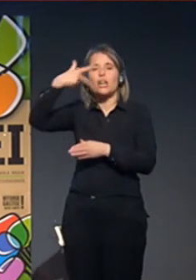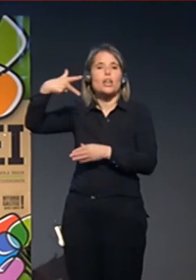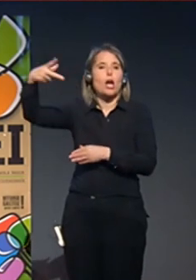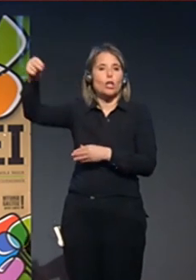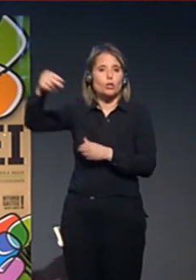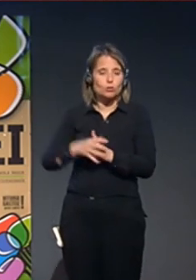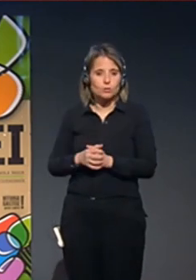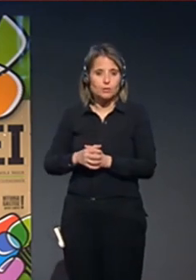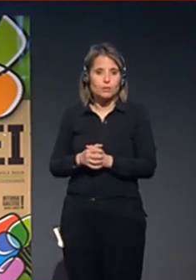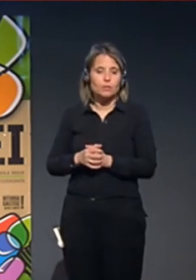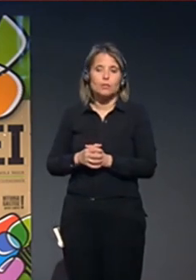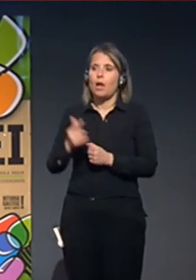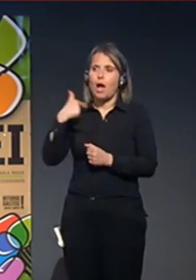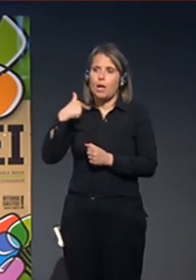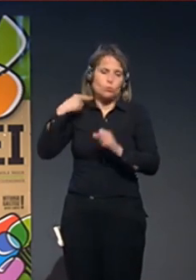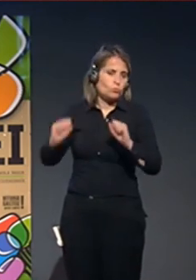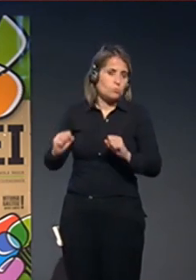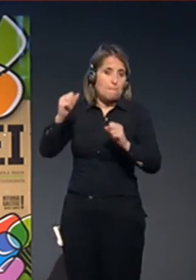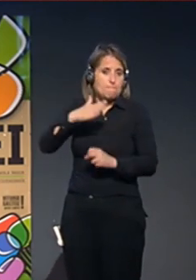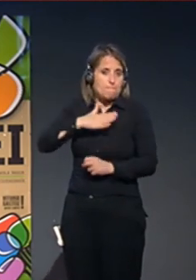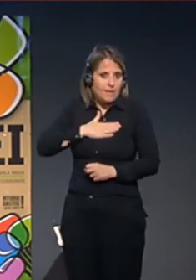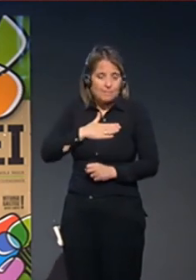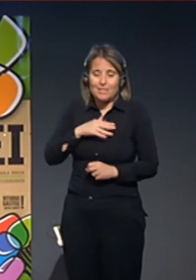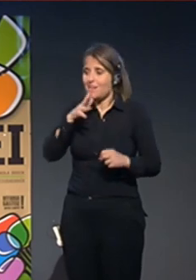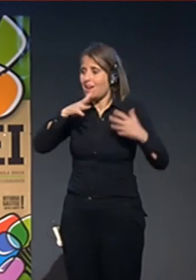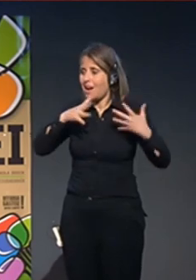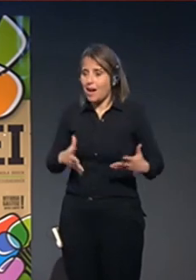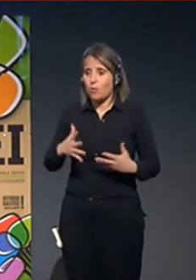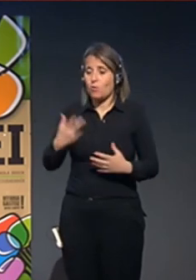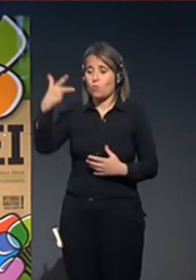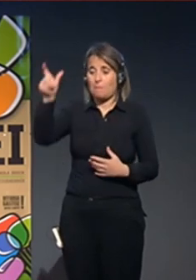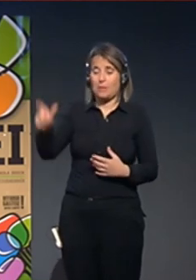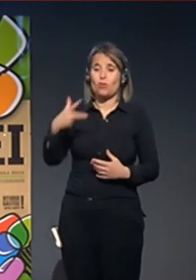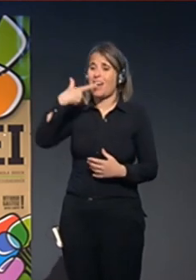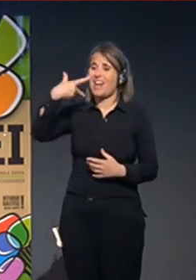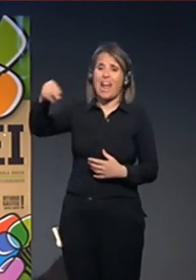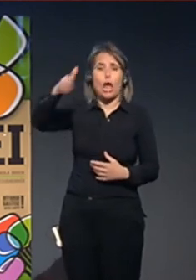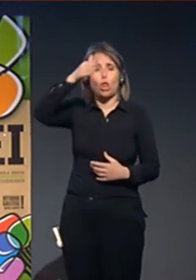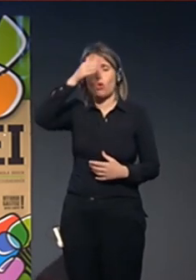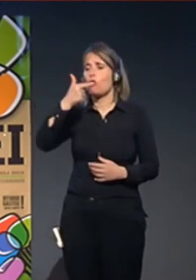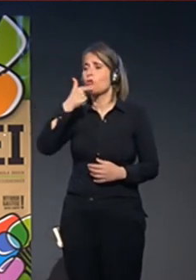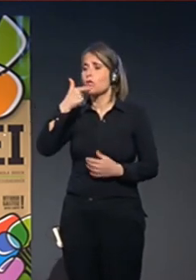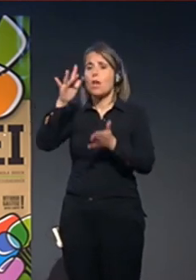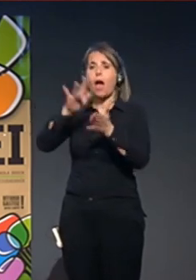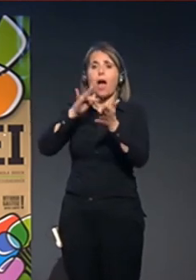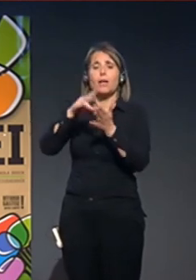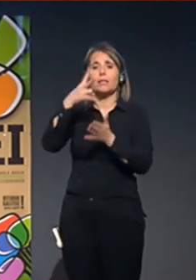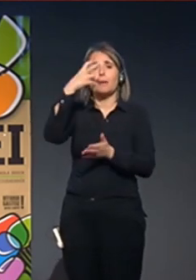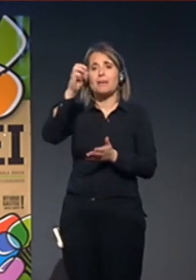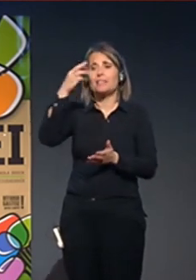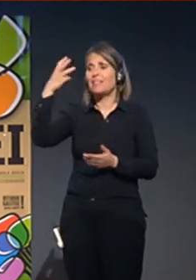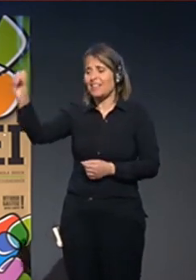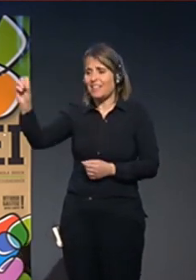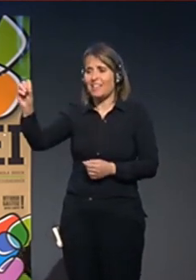y en esto salgo al paso de cualquier cosa para mí en estos momentos un negacionista o uno que dice no a una agenda 2030